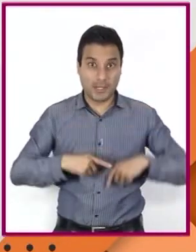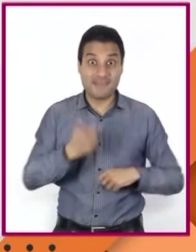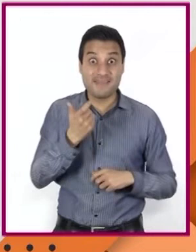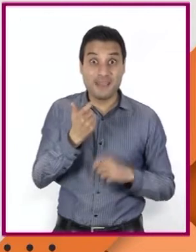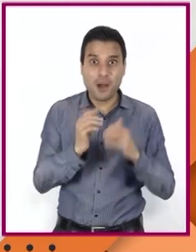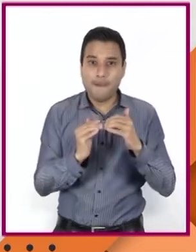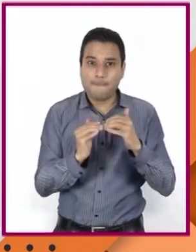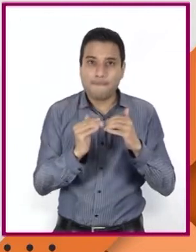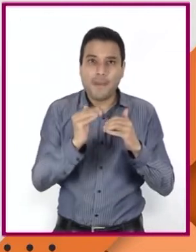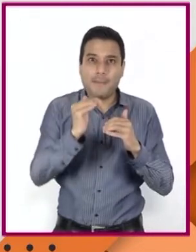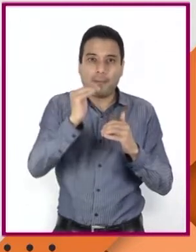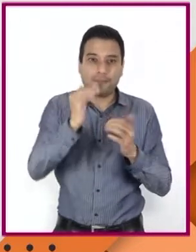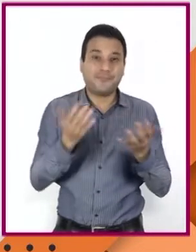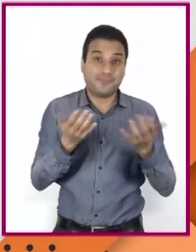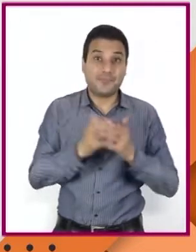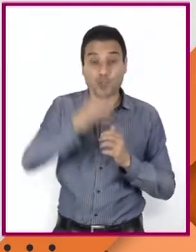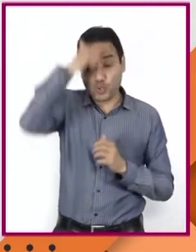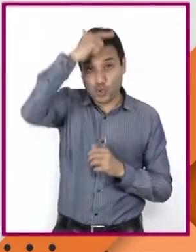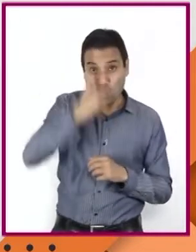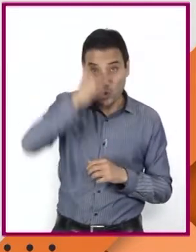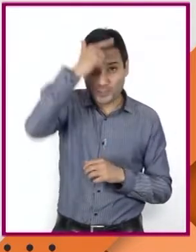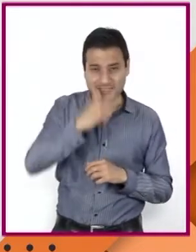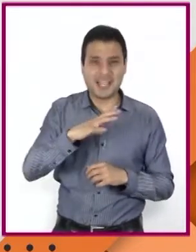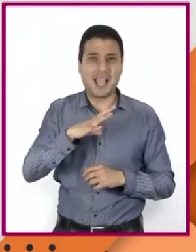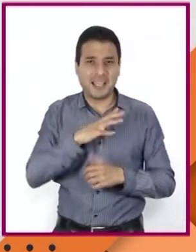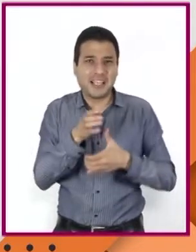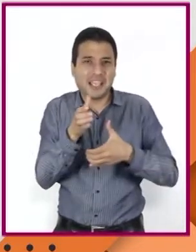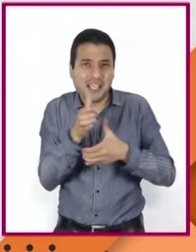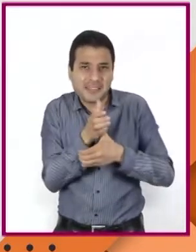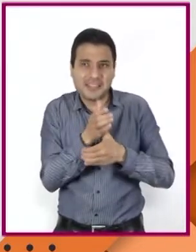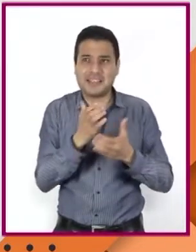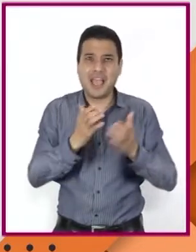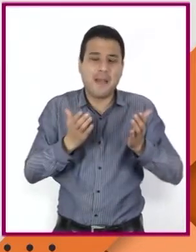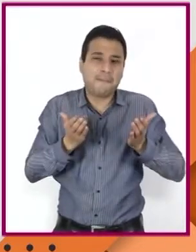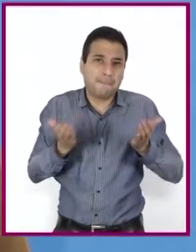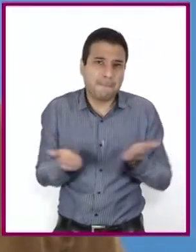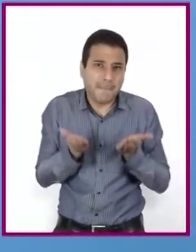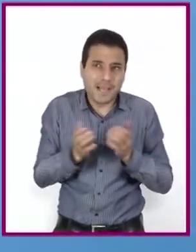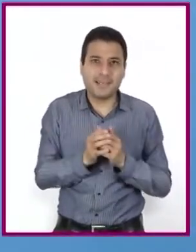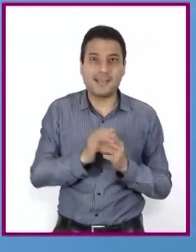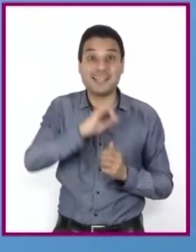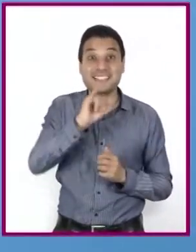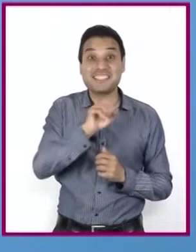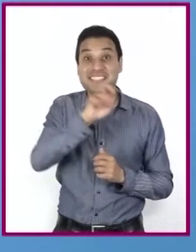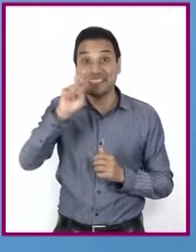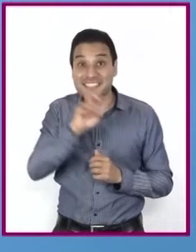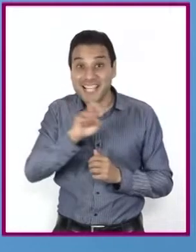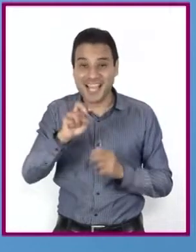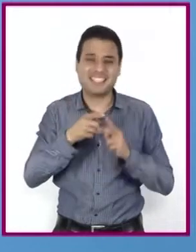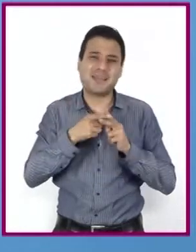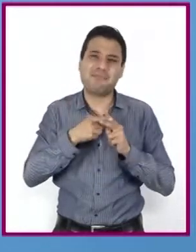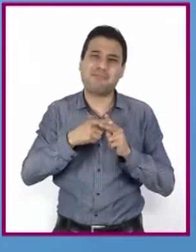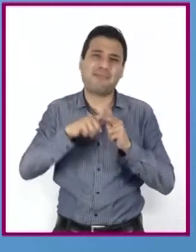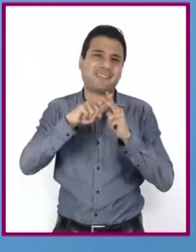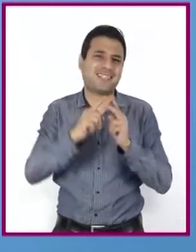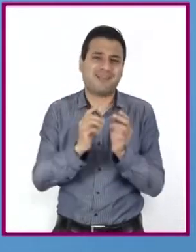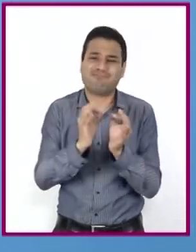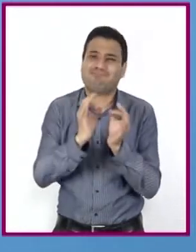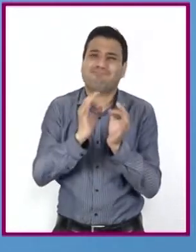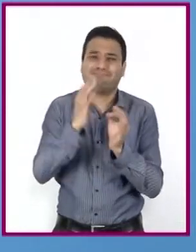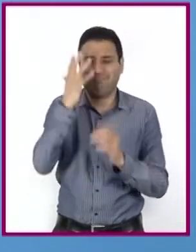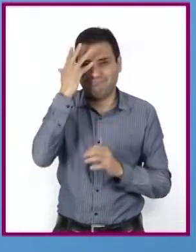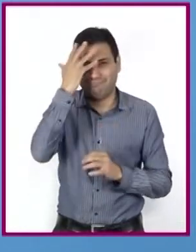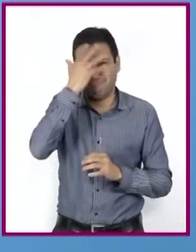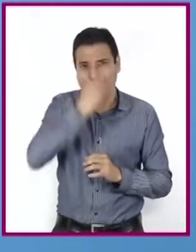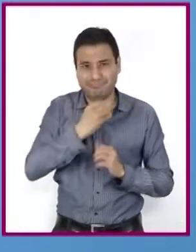nocturna, los bailes de Charleston, el cine y los primeros años del jazz. Esta prosperidad propició el